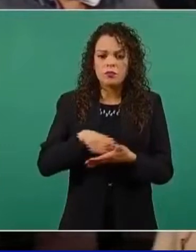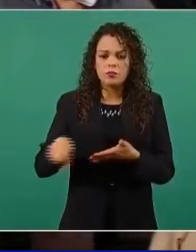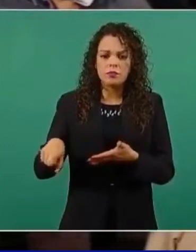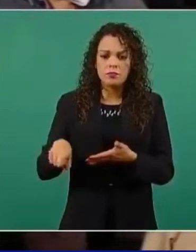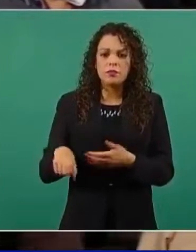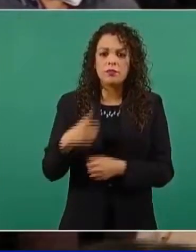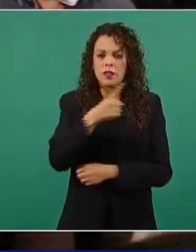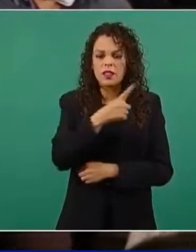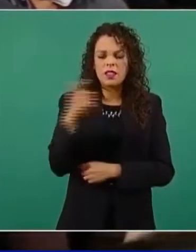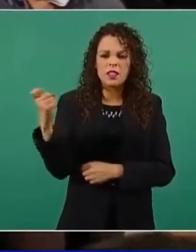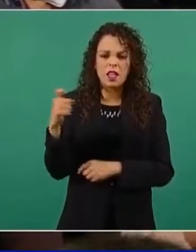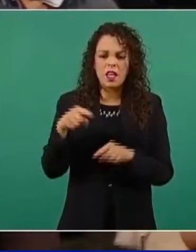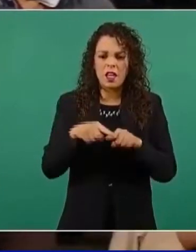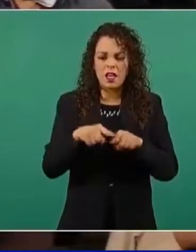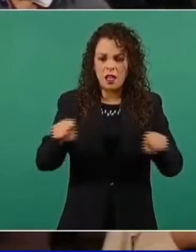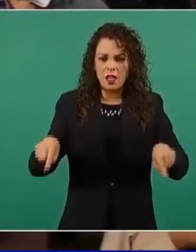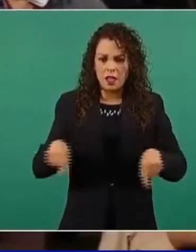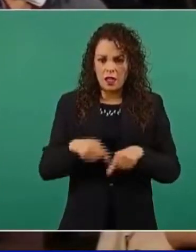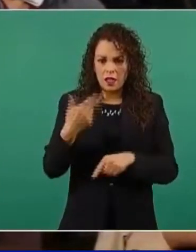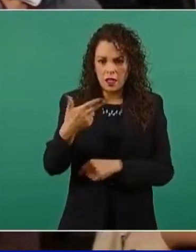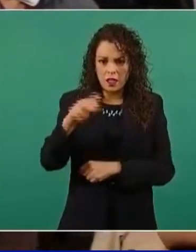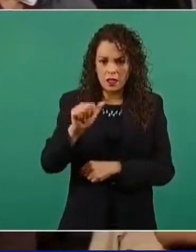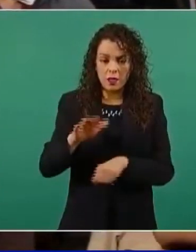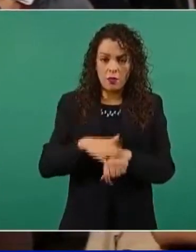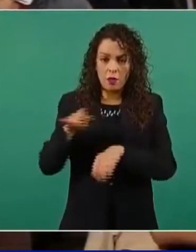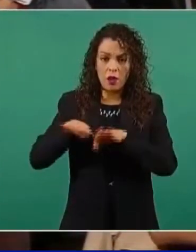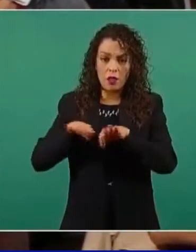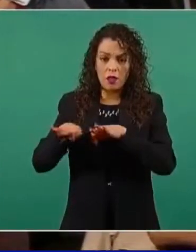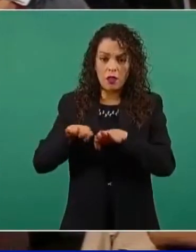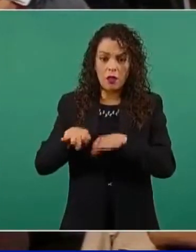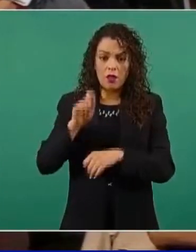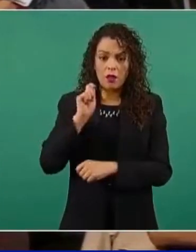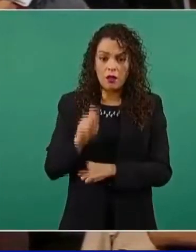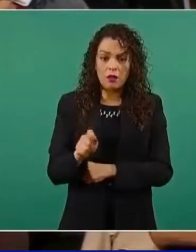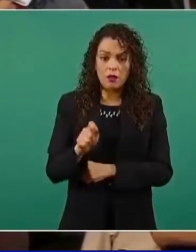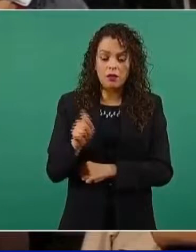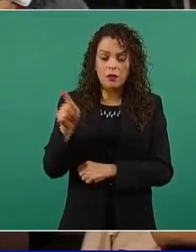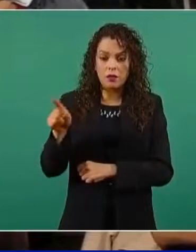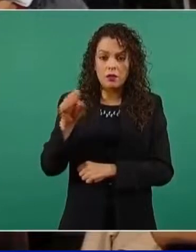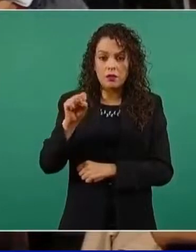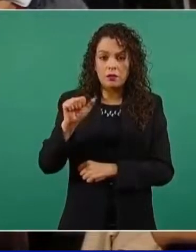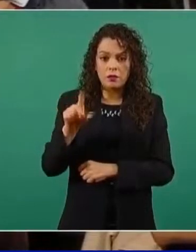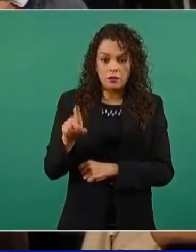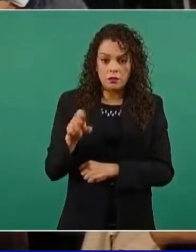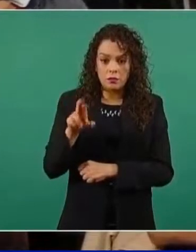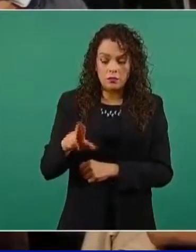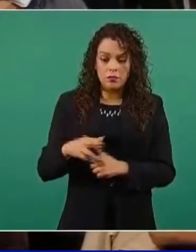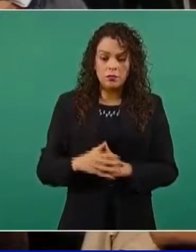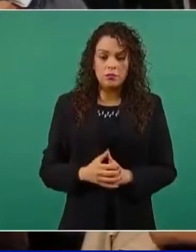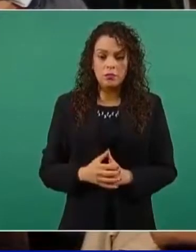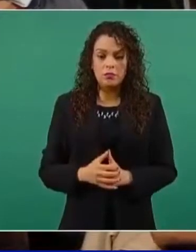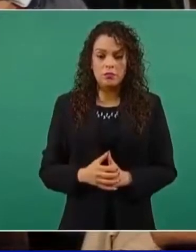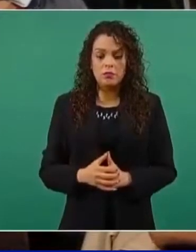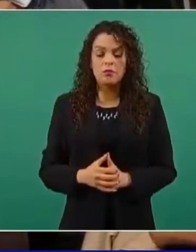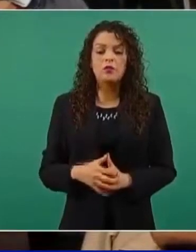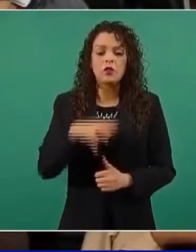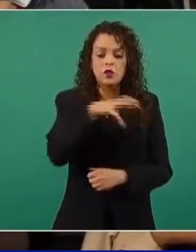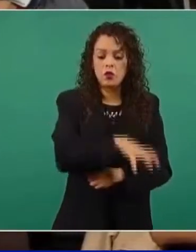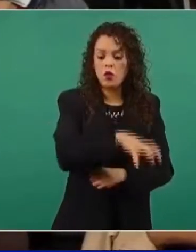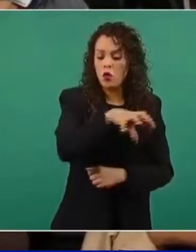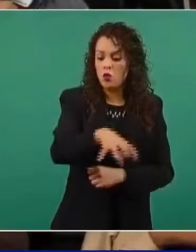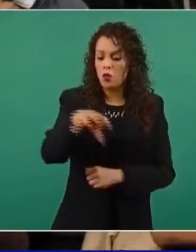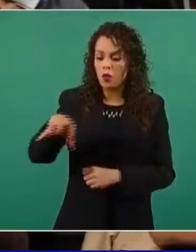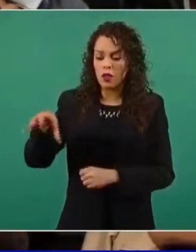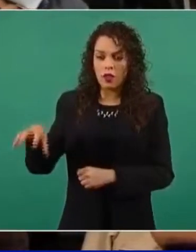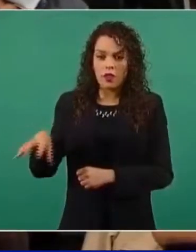100 hectáreas, porque también trabajó para la Secretaría de la Reforma Agraria, ubicando comunidades y